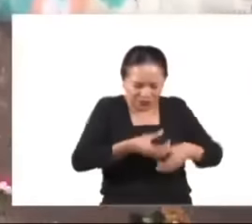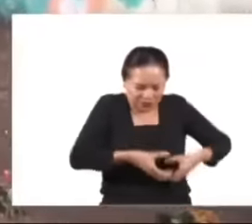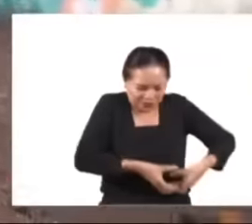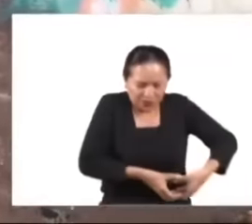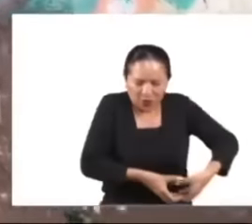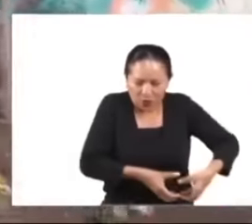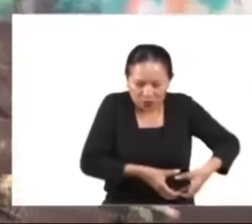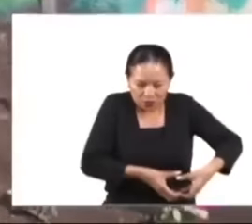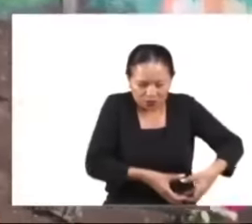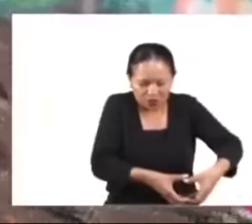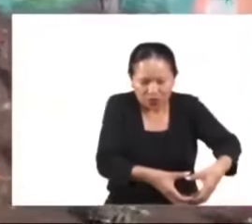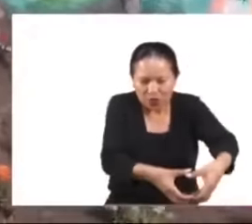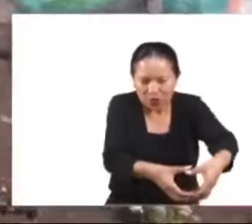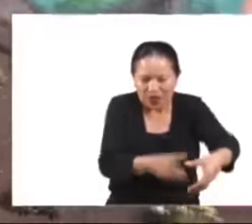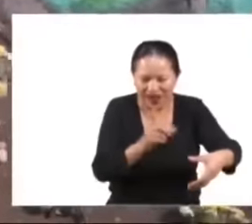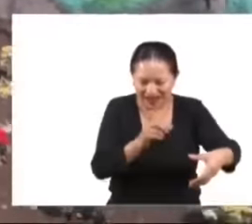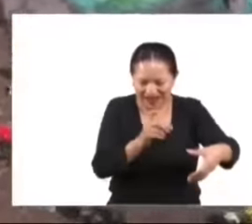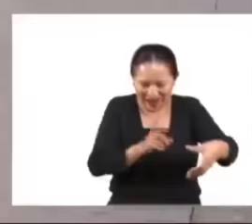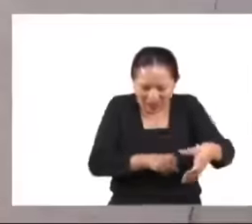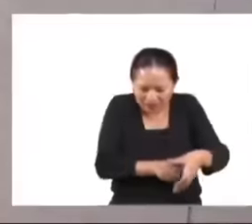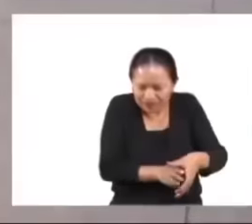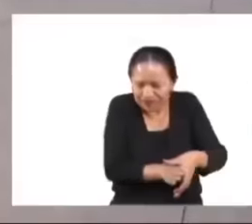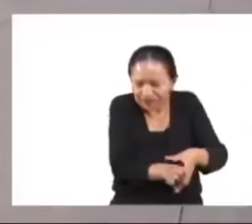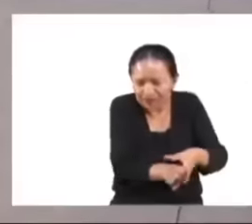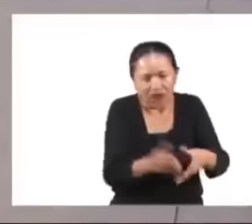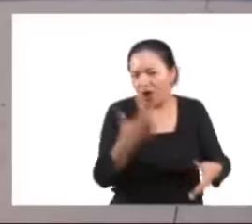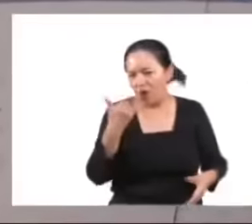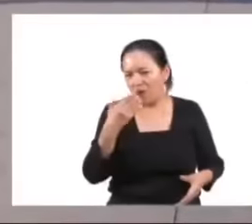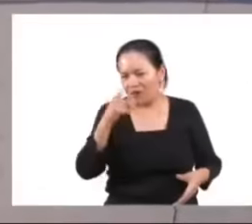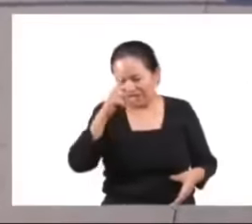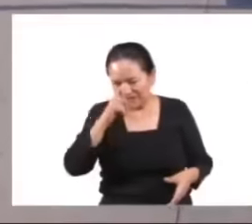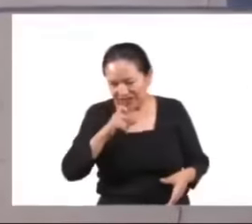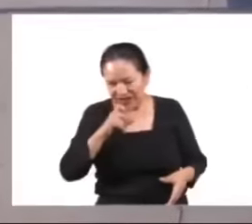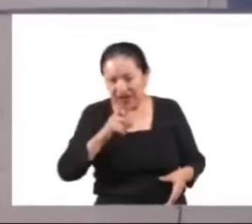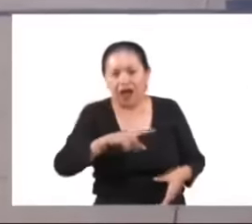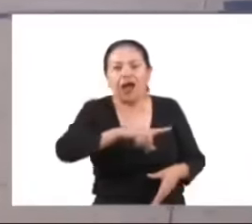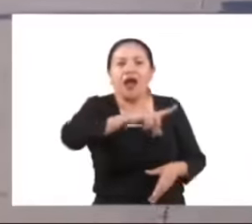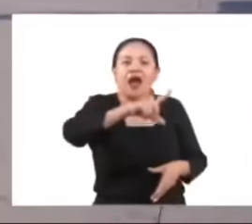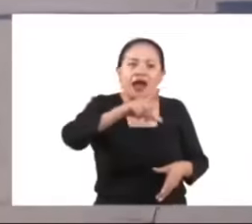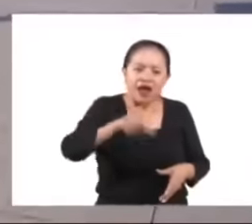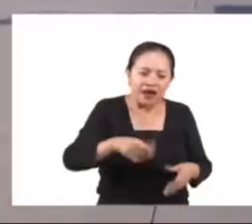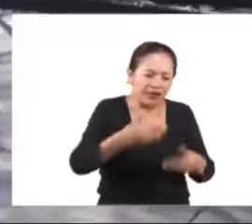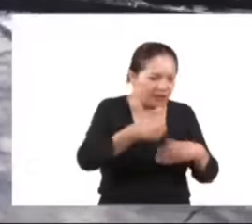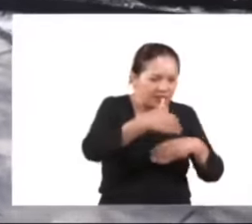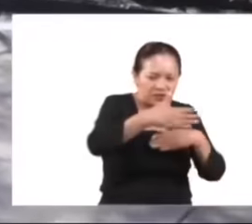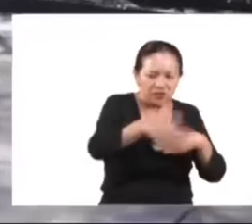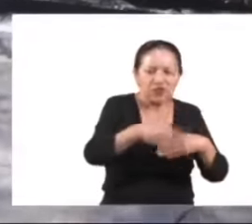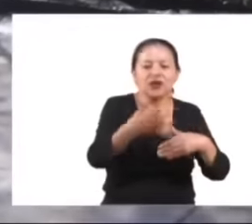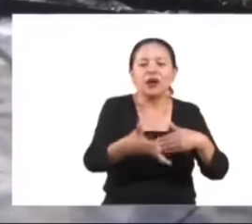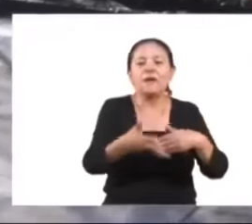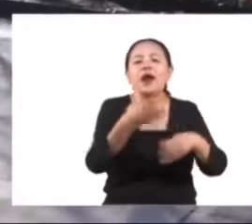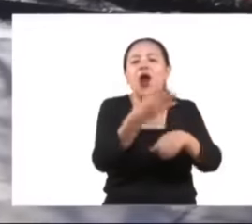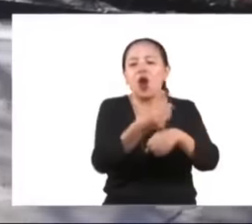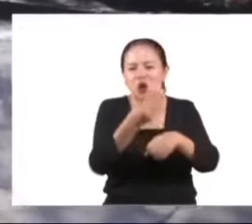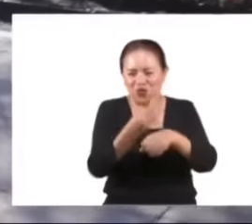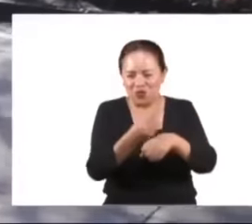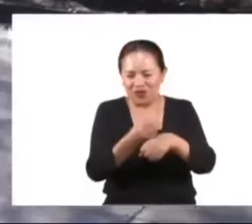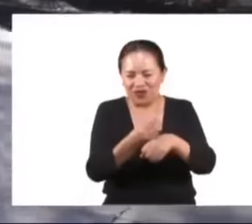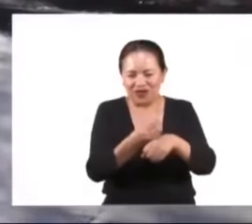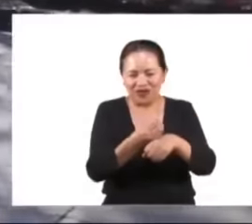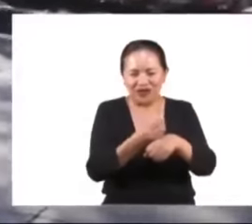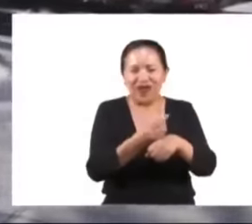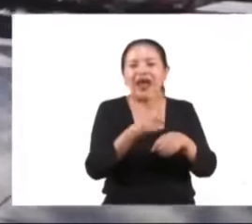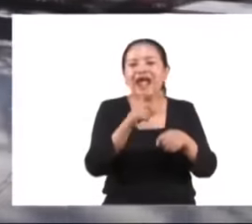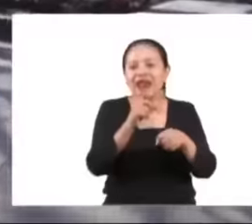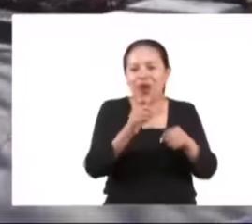emisor Oriente que es parte de lo que sale de la ciudad entra una planta de tratamiento para regar la zona de Hidalgo